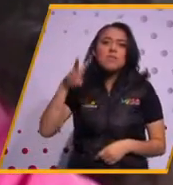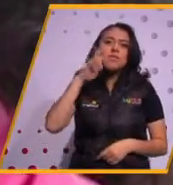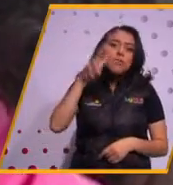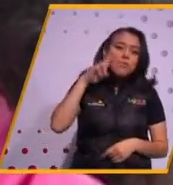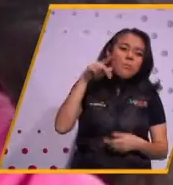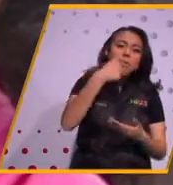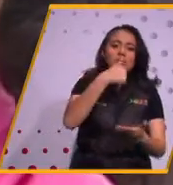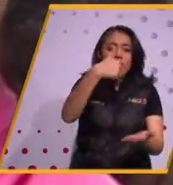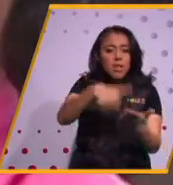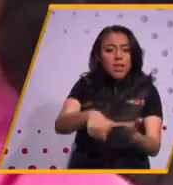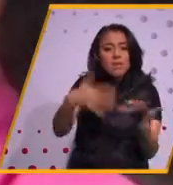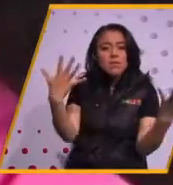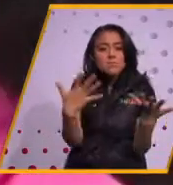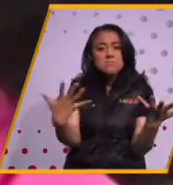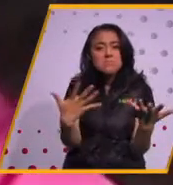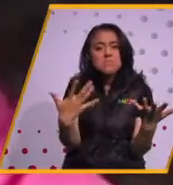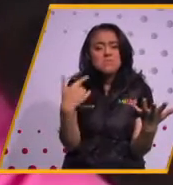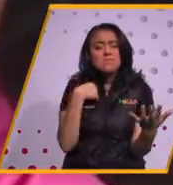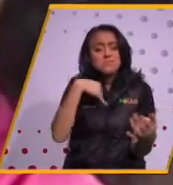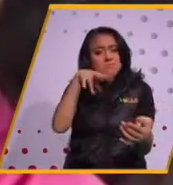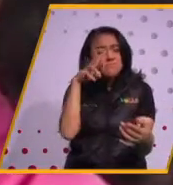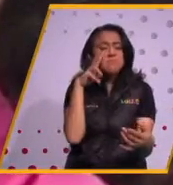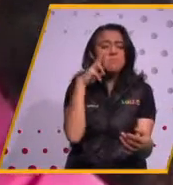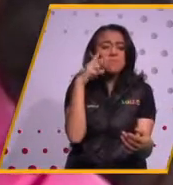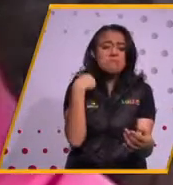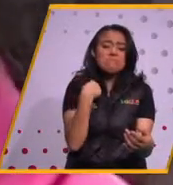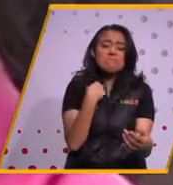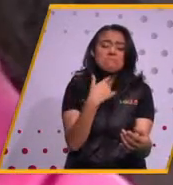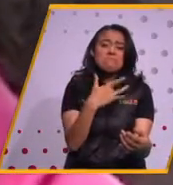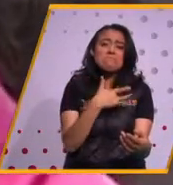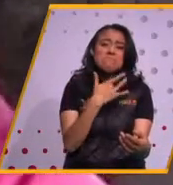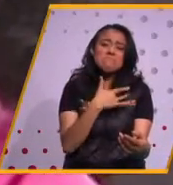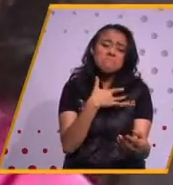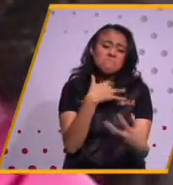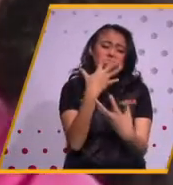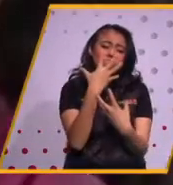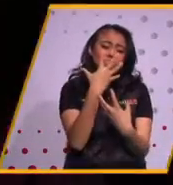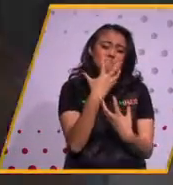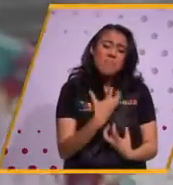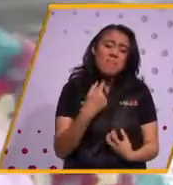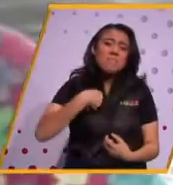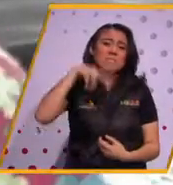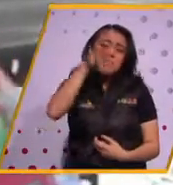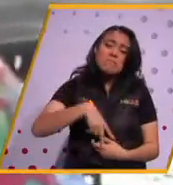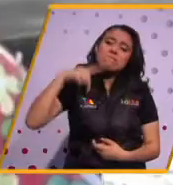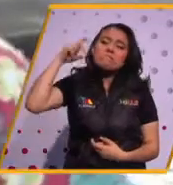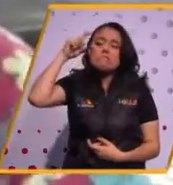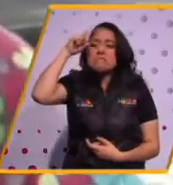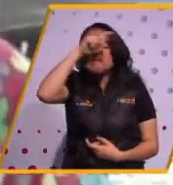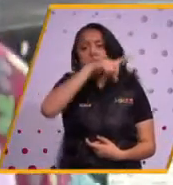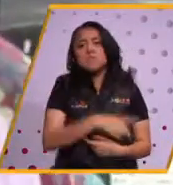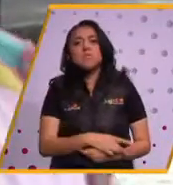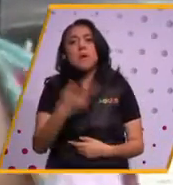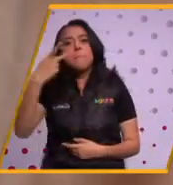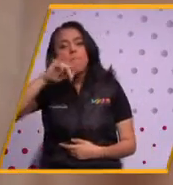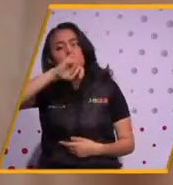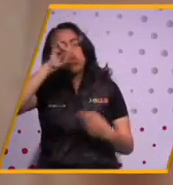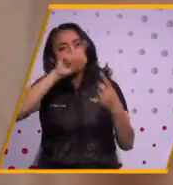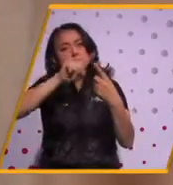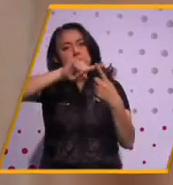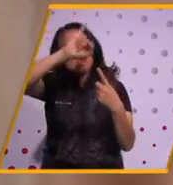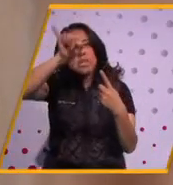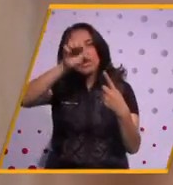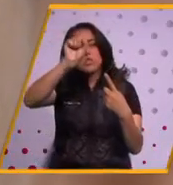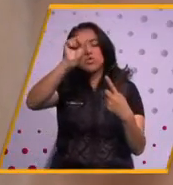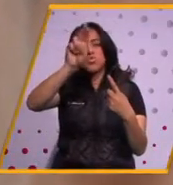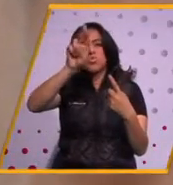cartita y ya van a... Y sí, se me hace pues difícil. Mientras que Jesús, Perla y Jimena, la